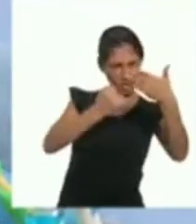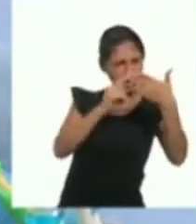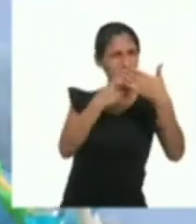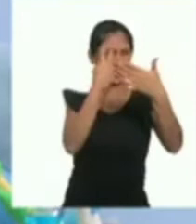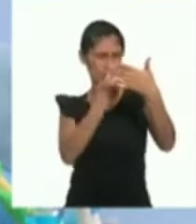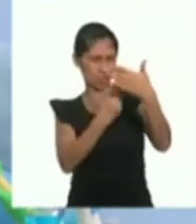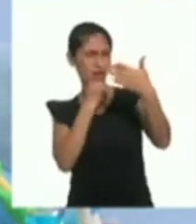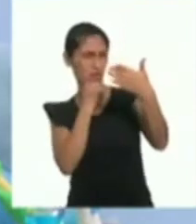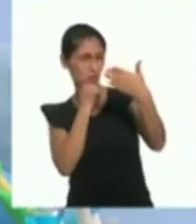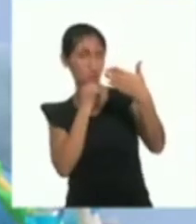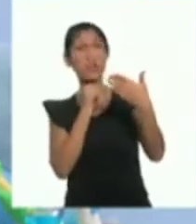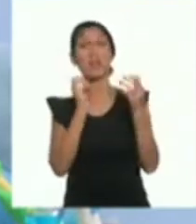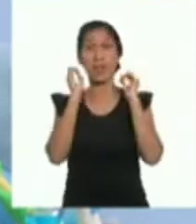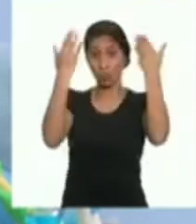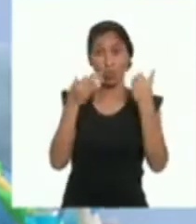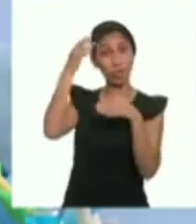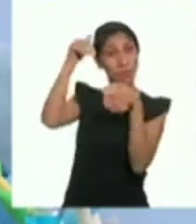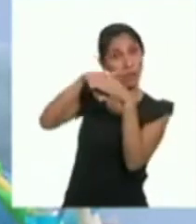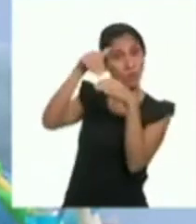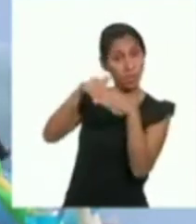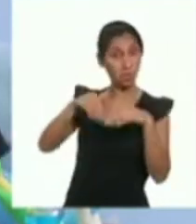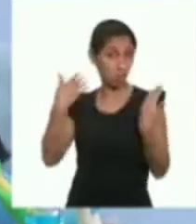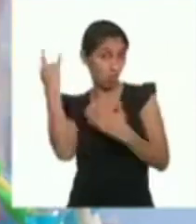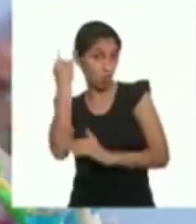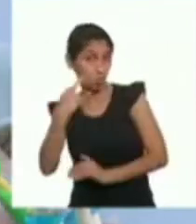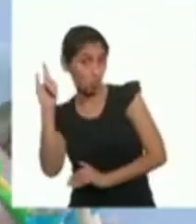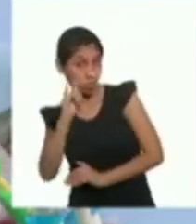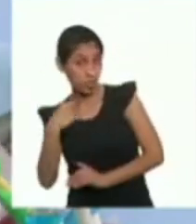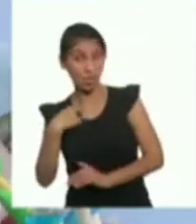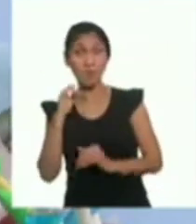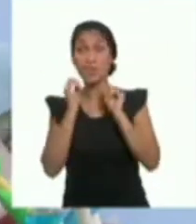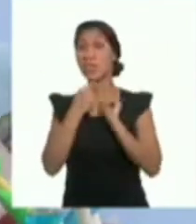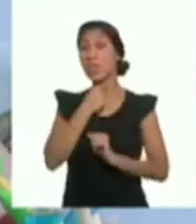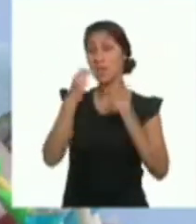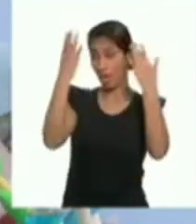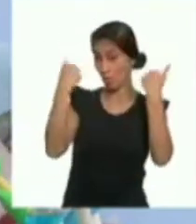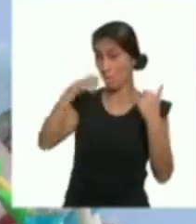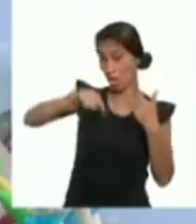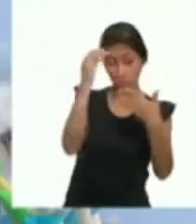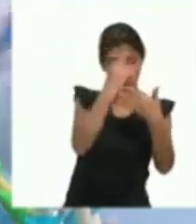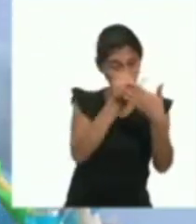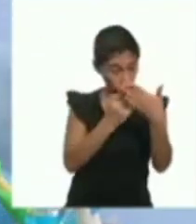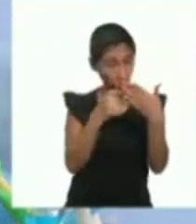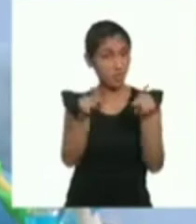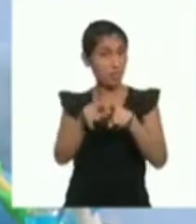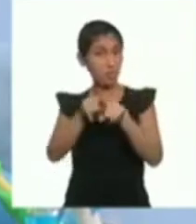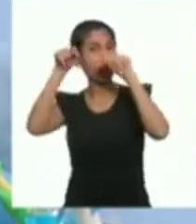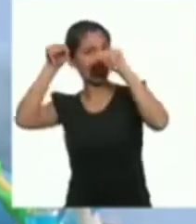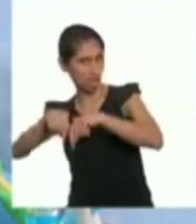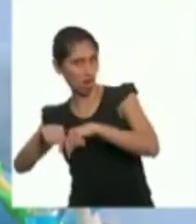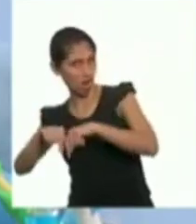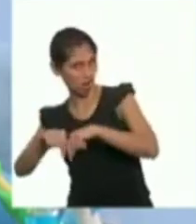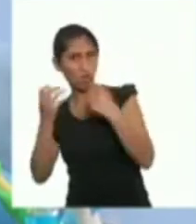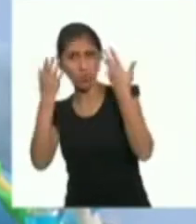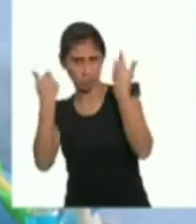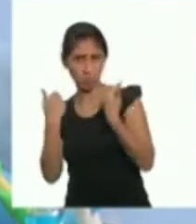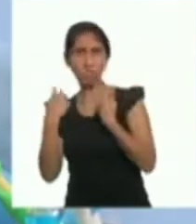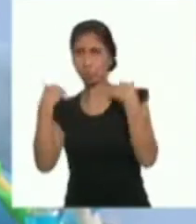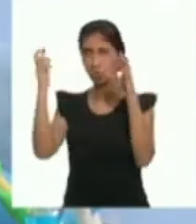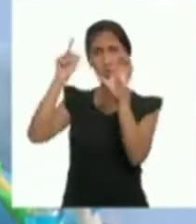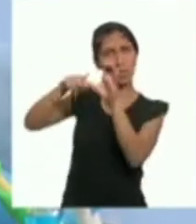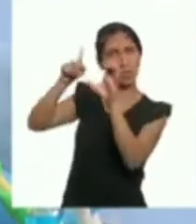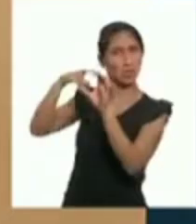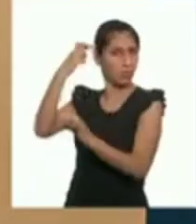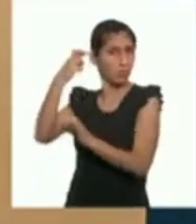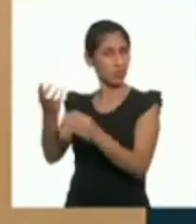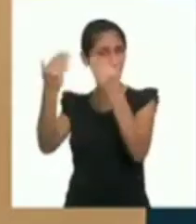que comunique sobre el sufragio femenino. Podría utilizar algunos recortes de mi abuela pasados y también incluir recortes actuales de la participación política de las